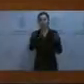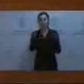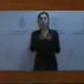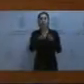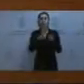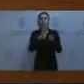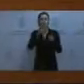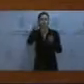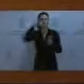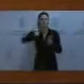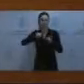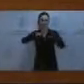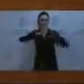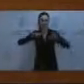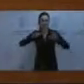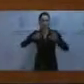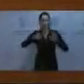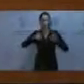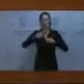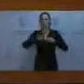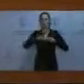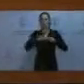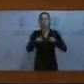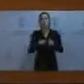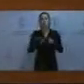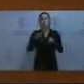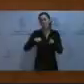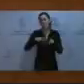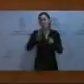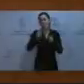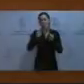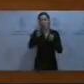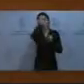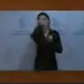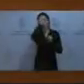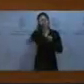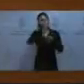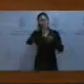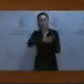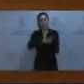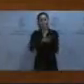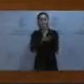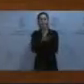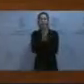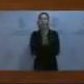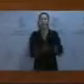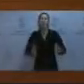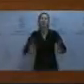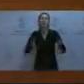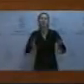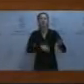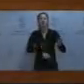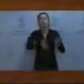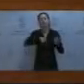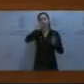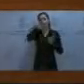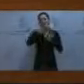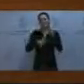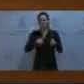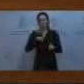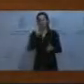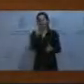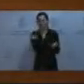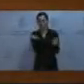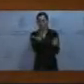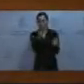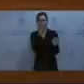evidente. Es más, no voy a utilizar mi fijación de posiciones para hablar de la minería en general, ya que es oportuno que evitemos